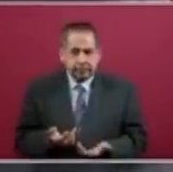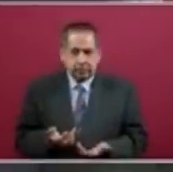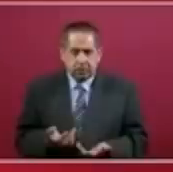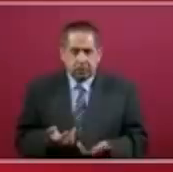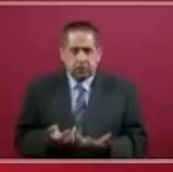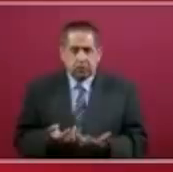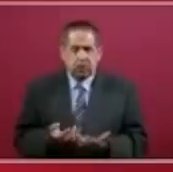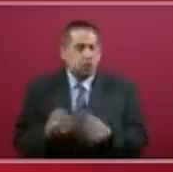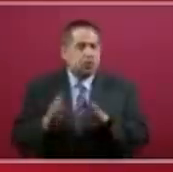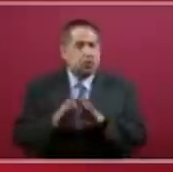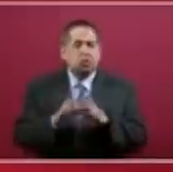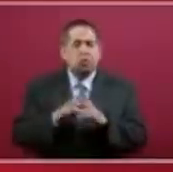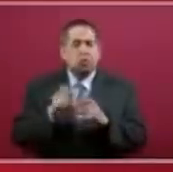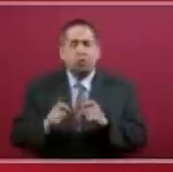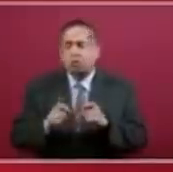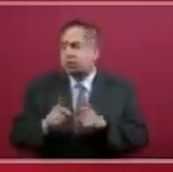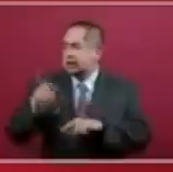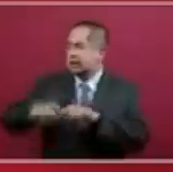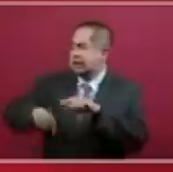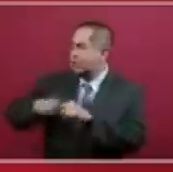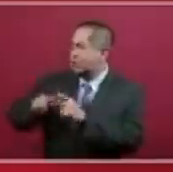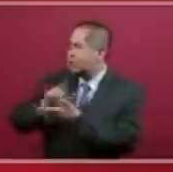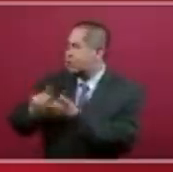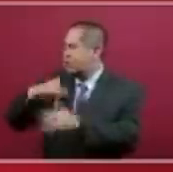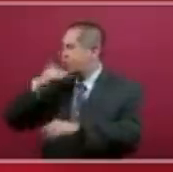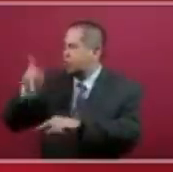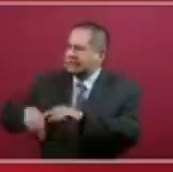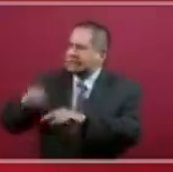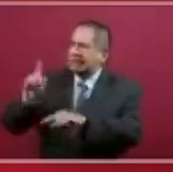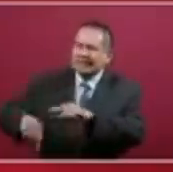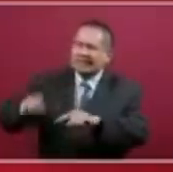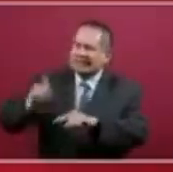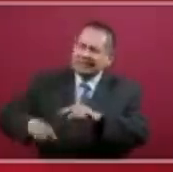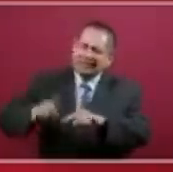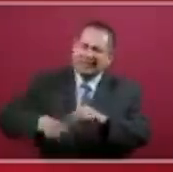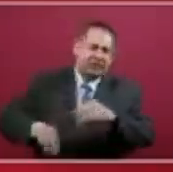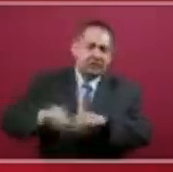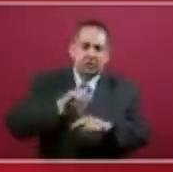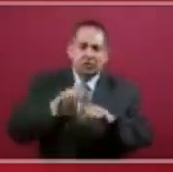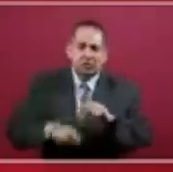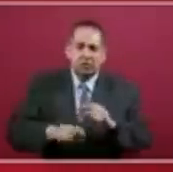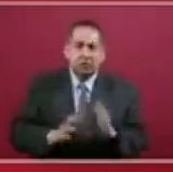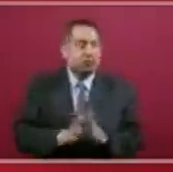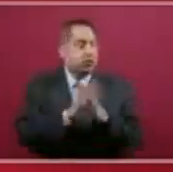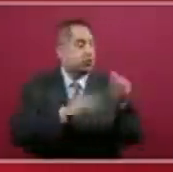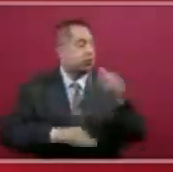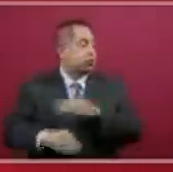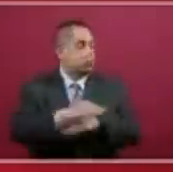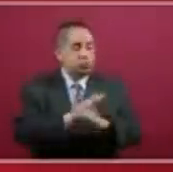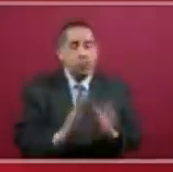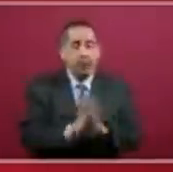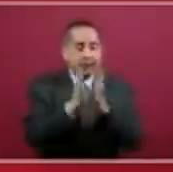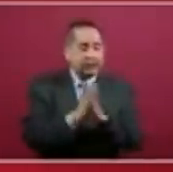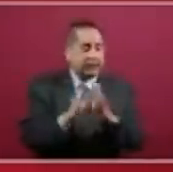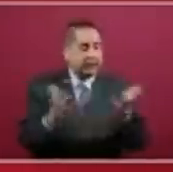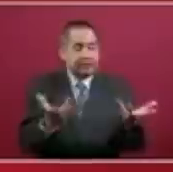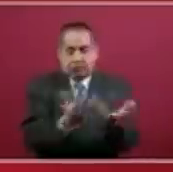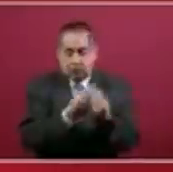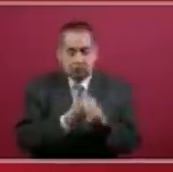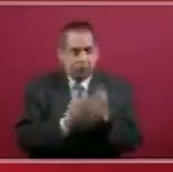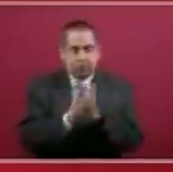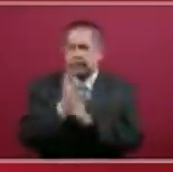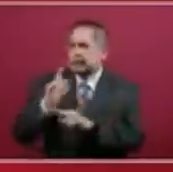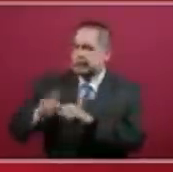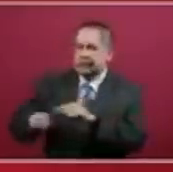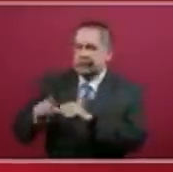¿Cómo limpiamos de corrupción el país? Pues con la participación de todos.